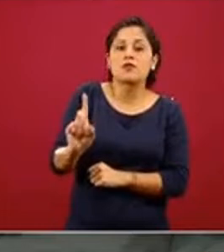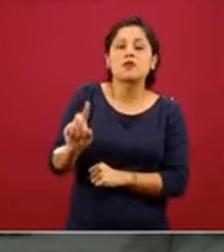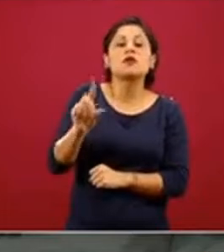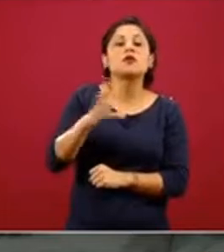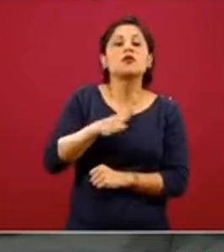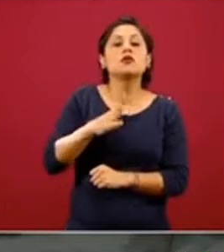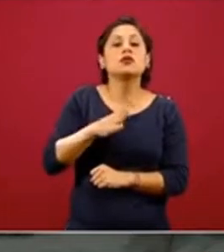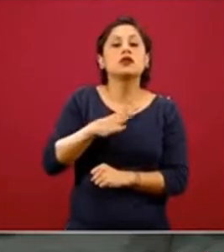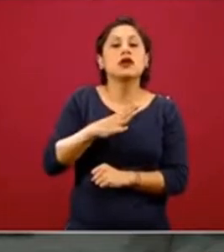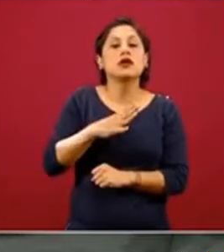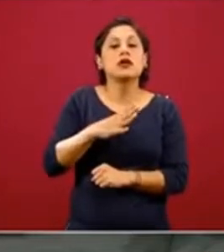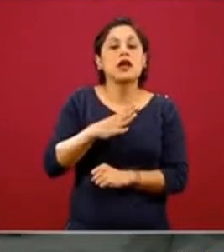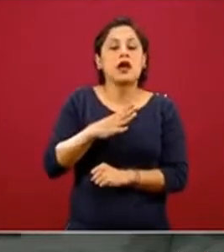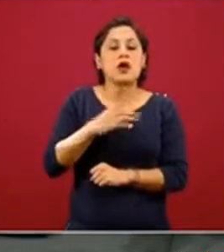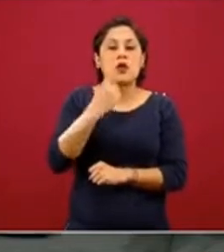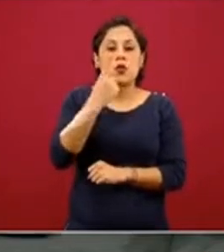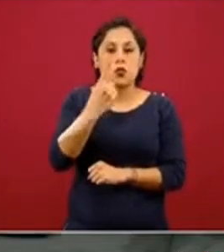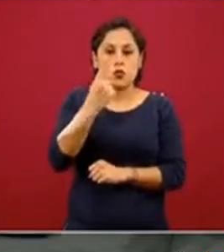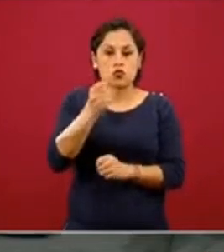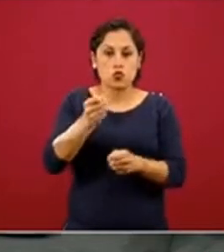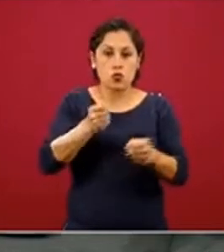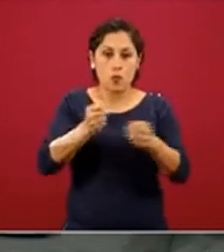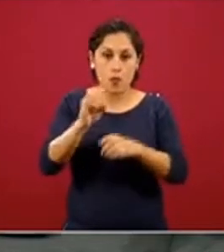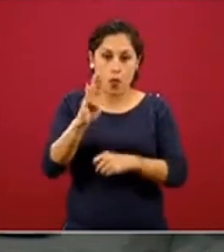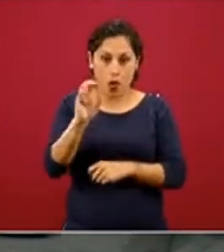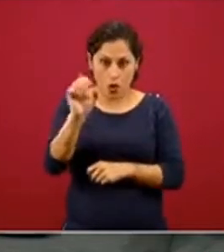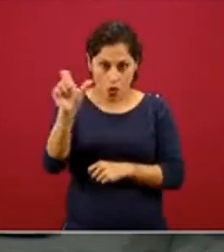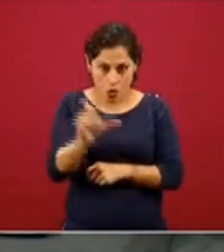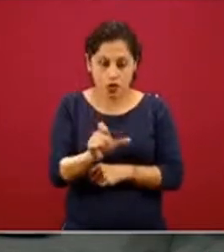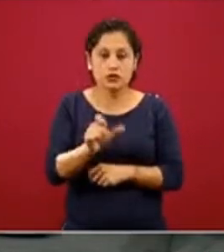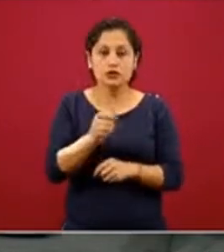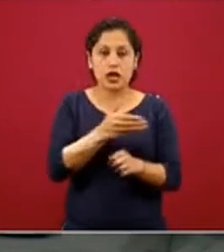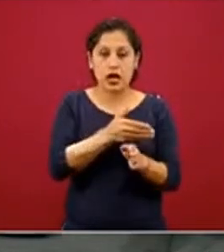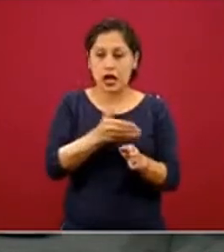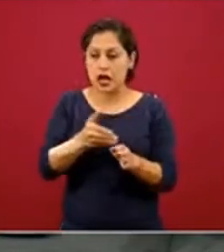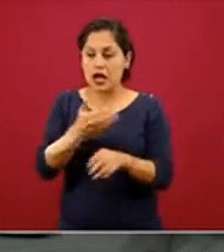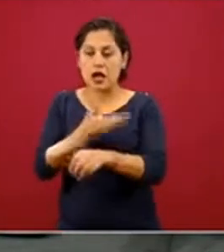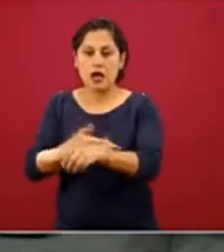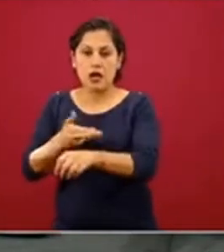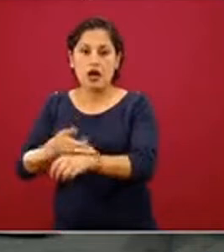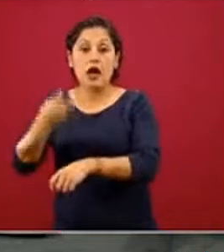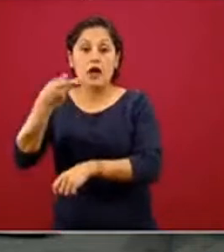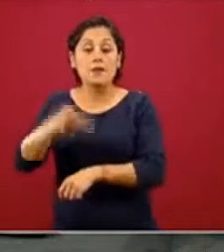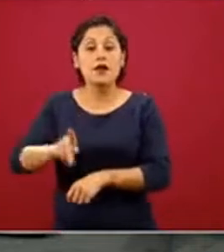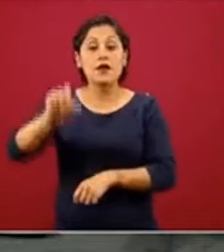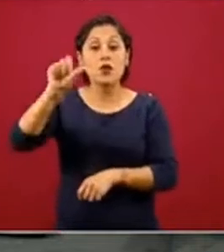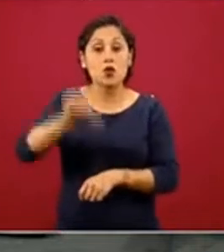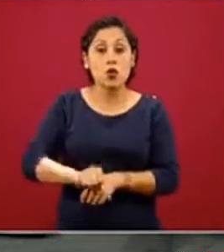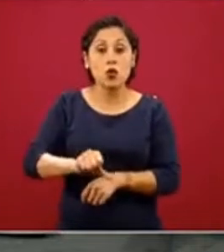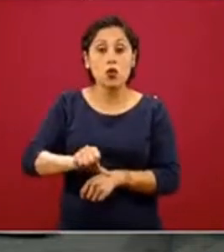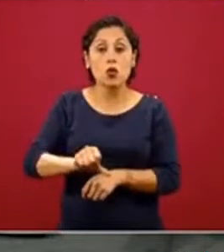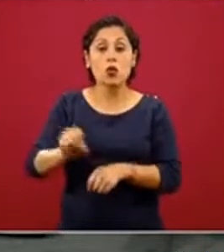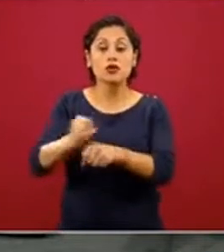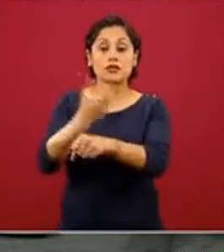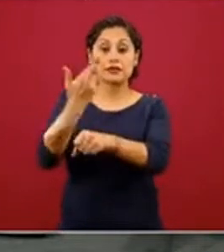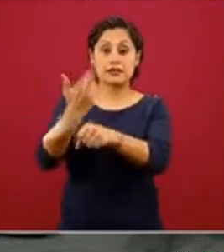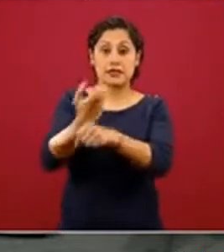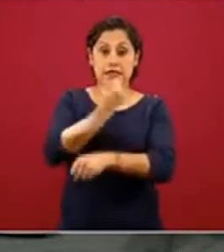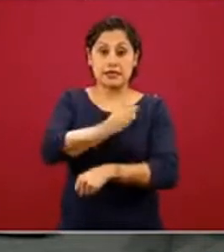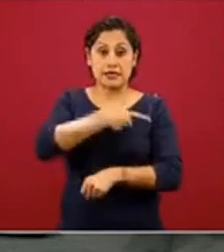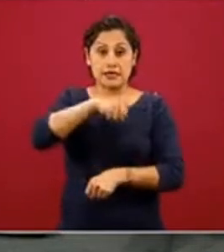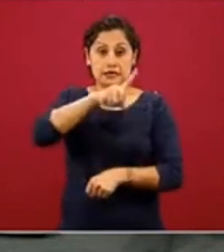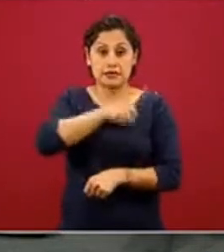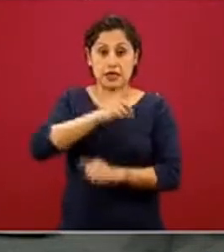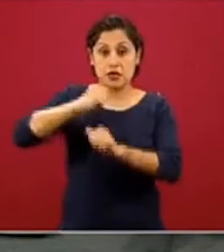Jusco, que estaba en proceso, pero el día de hoy hay un comunicado por parte de la Secretaría de Salud que encabeza la